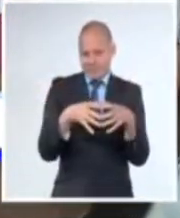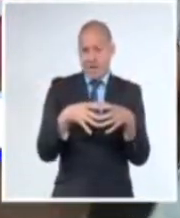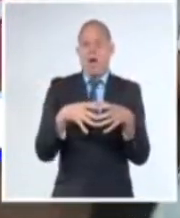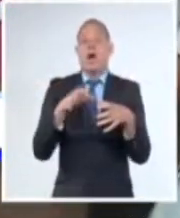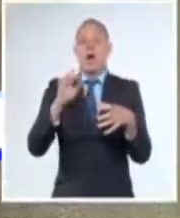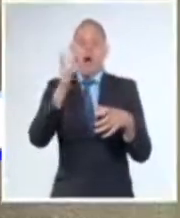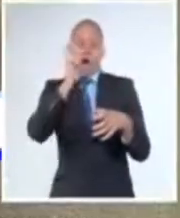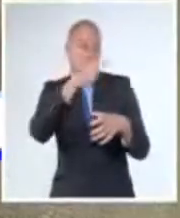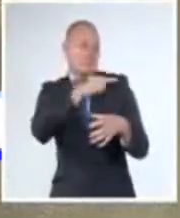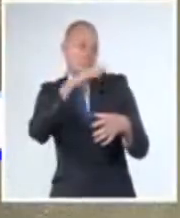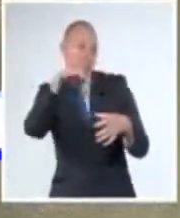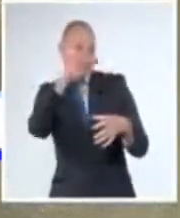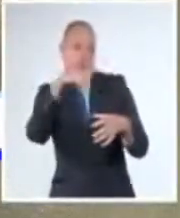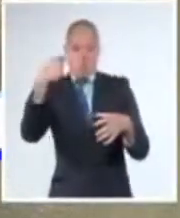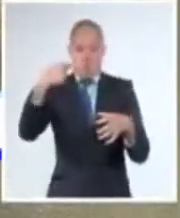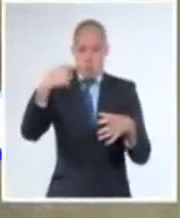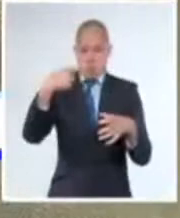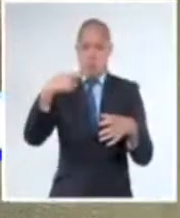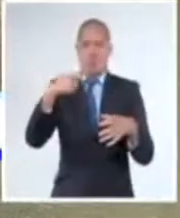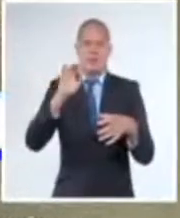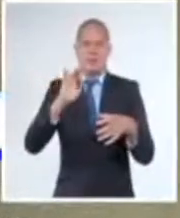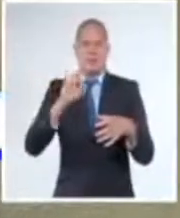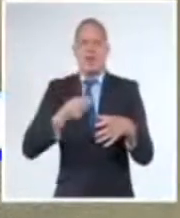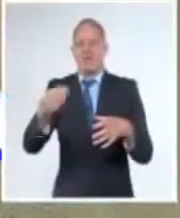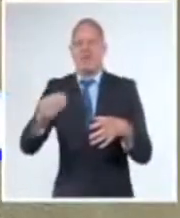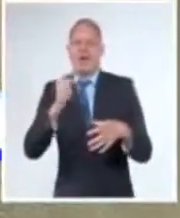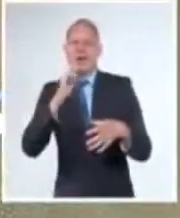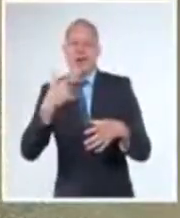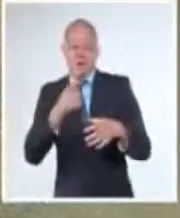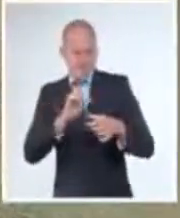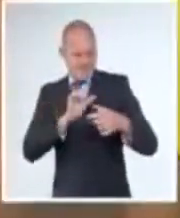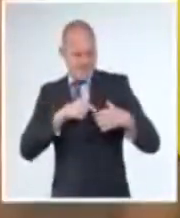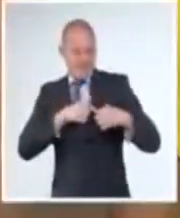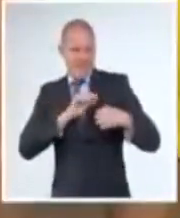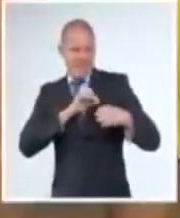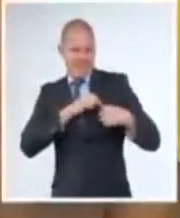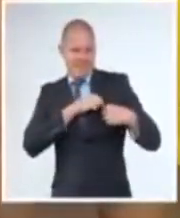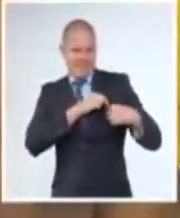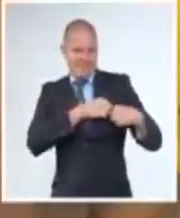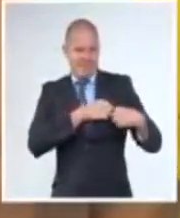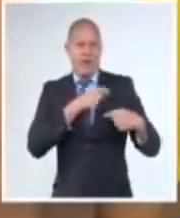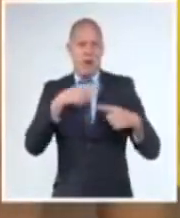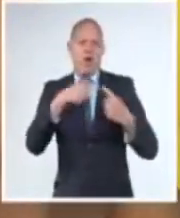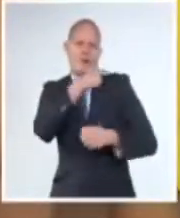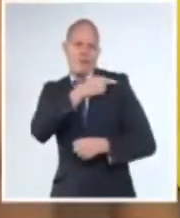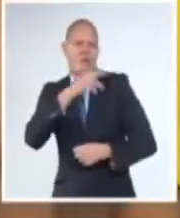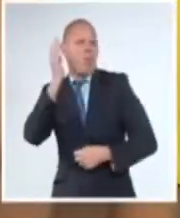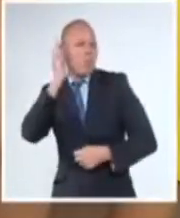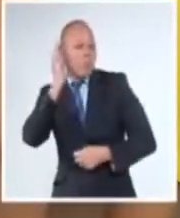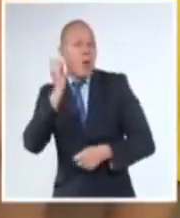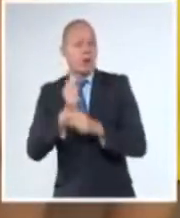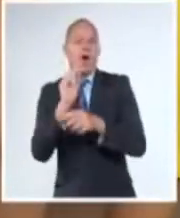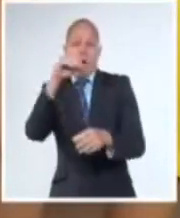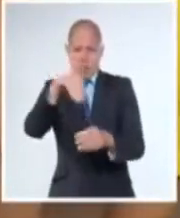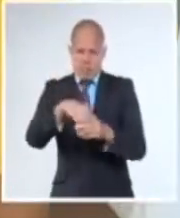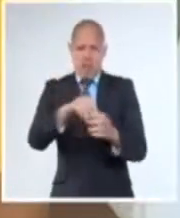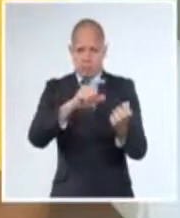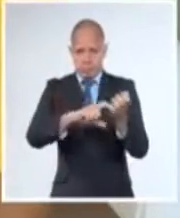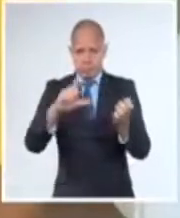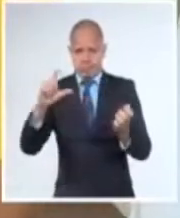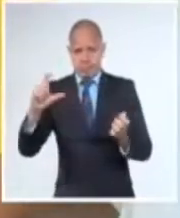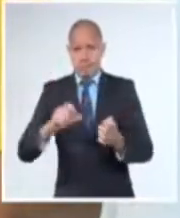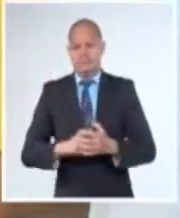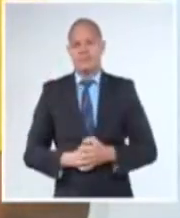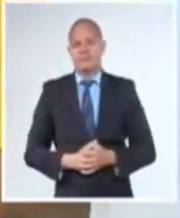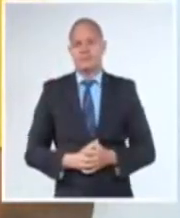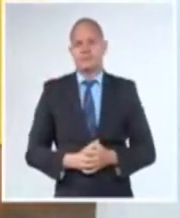Justicia Oscar Manuel Silvera Martínez y de las funcionarias del Comité Central del Partido, Nuria